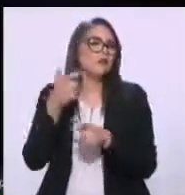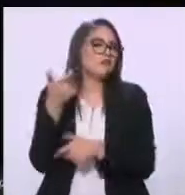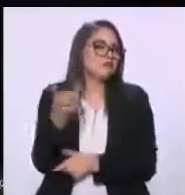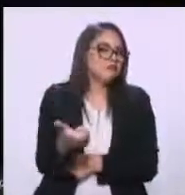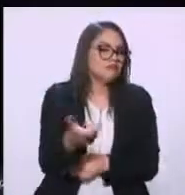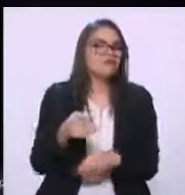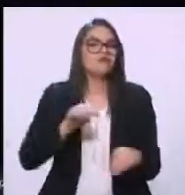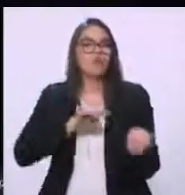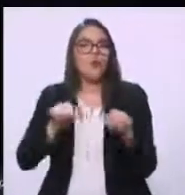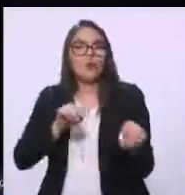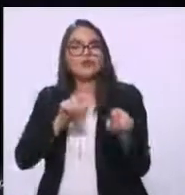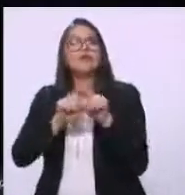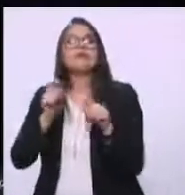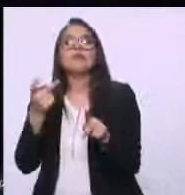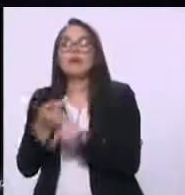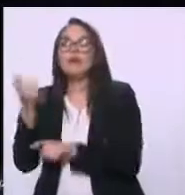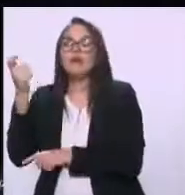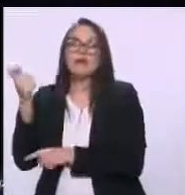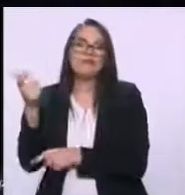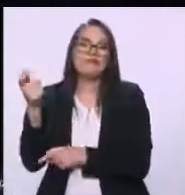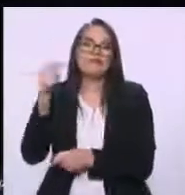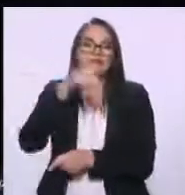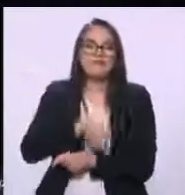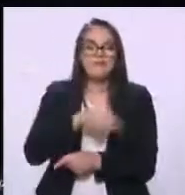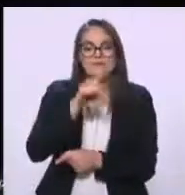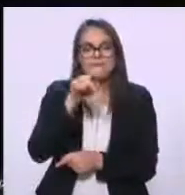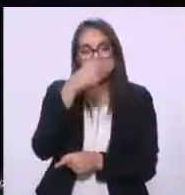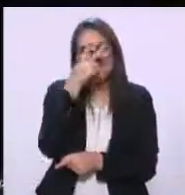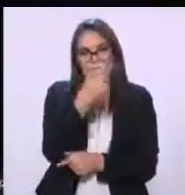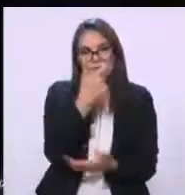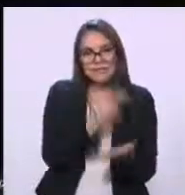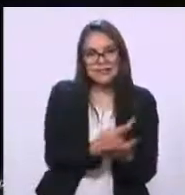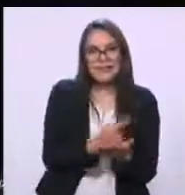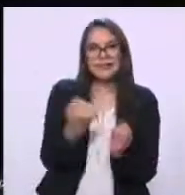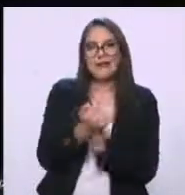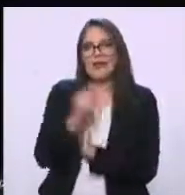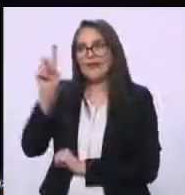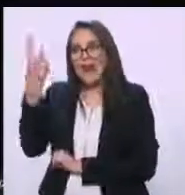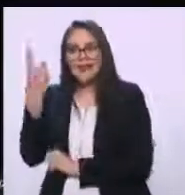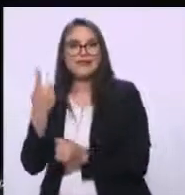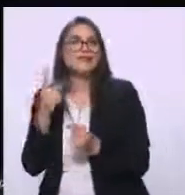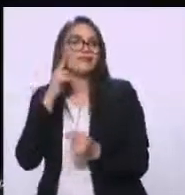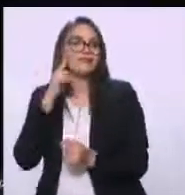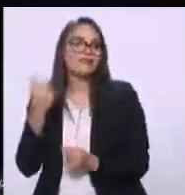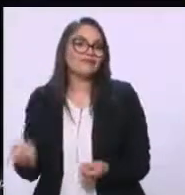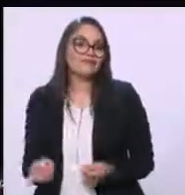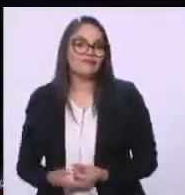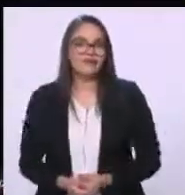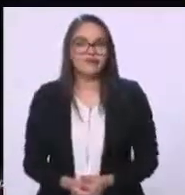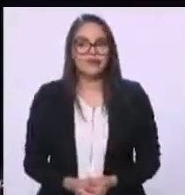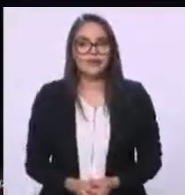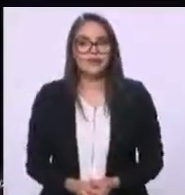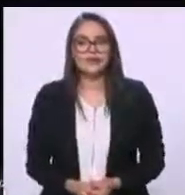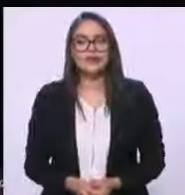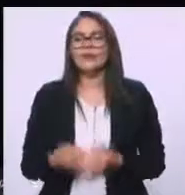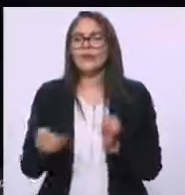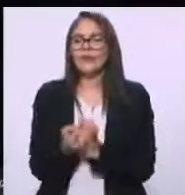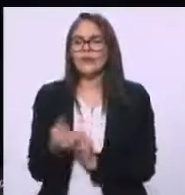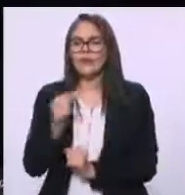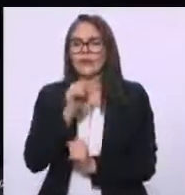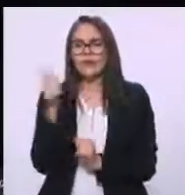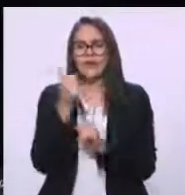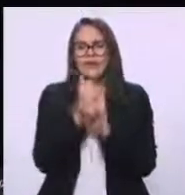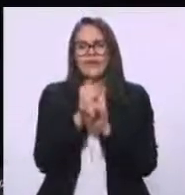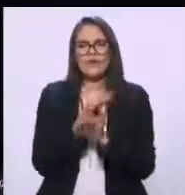movimientos de dólares, de pesos. Sí, o también insertar información. El